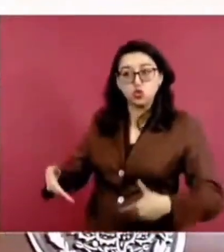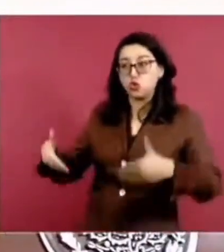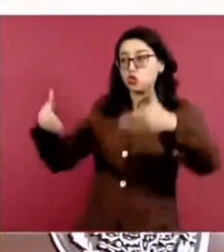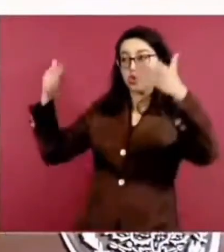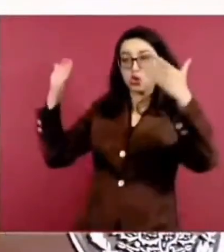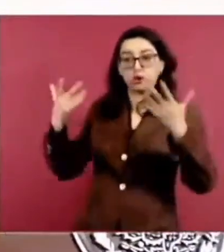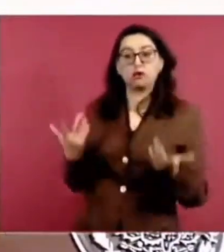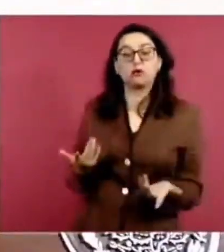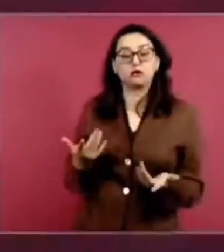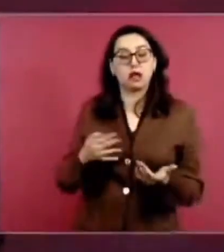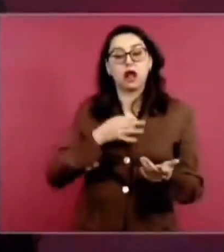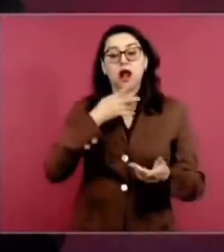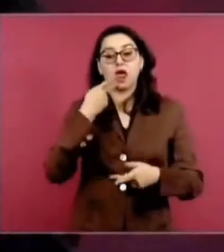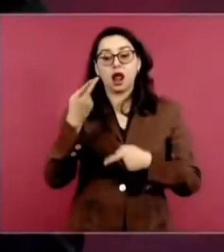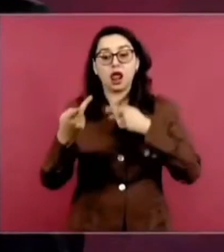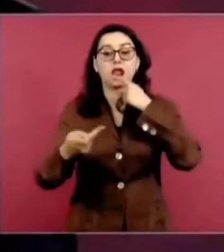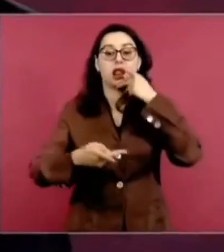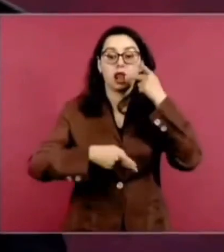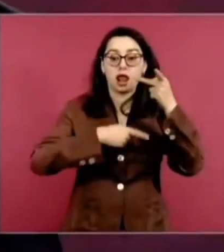Pero ya en el gobierno,